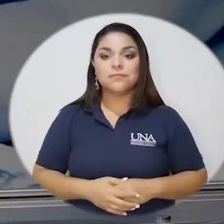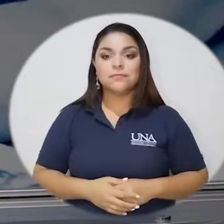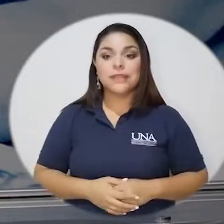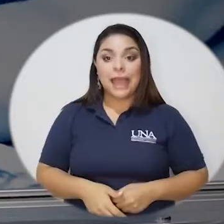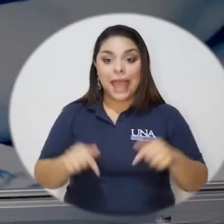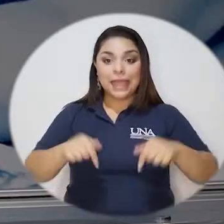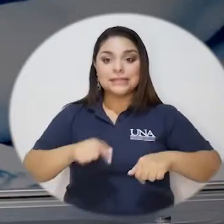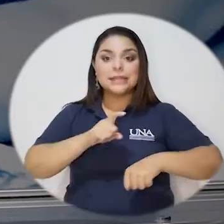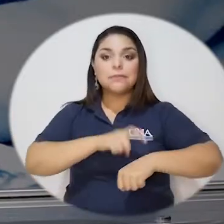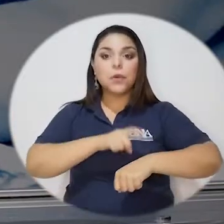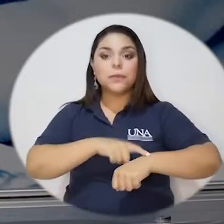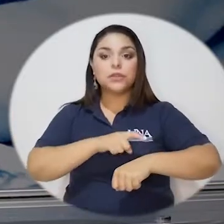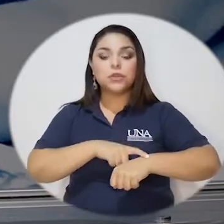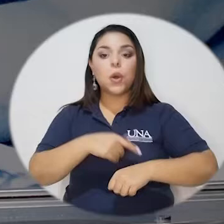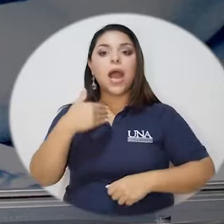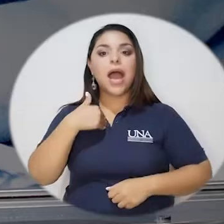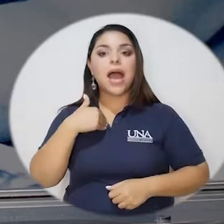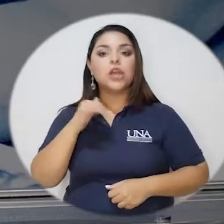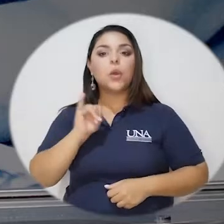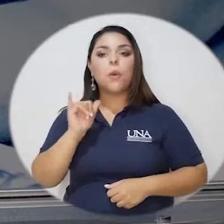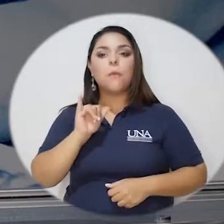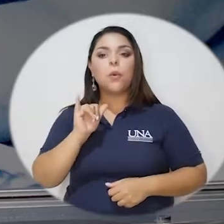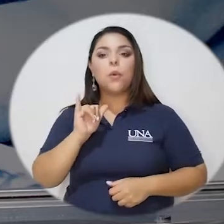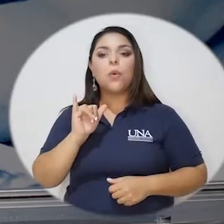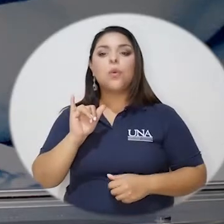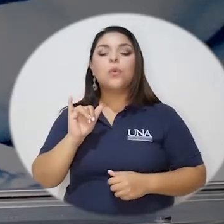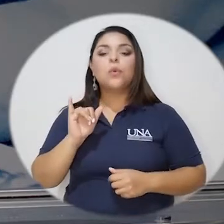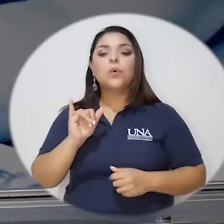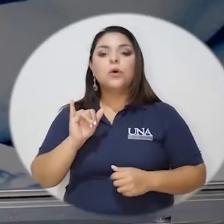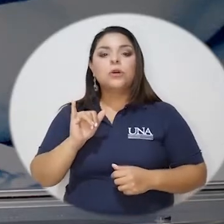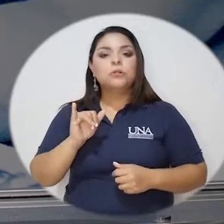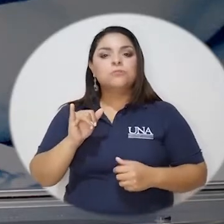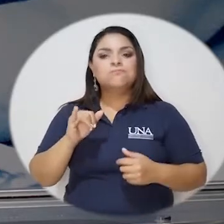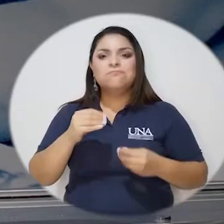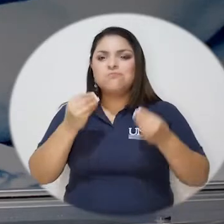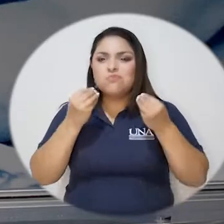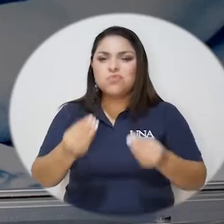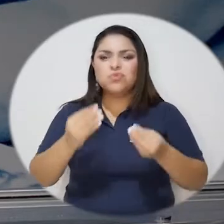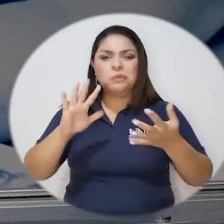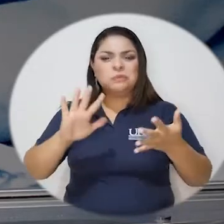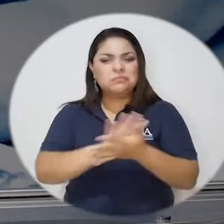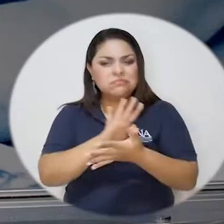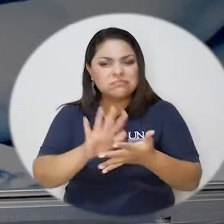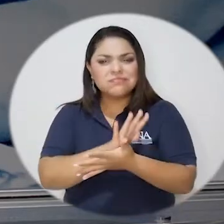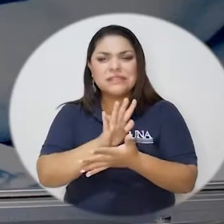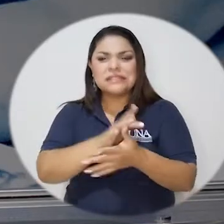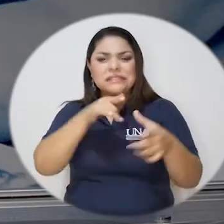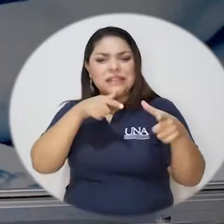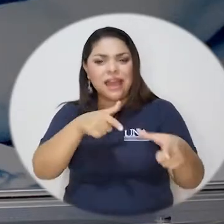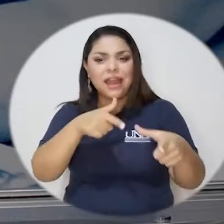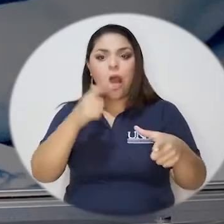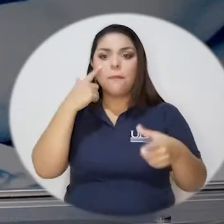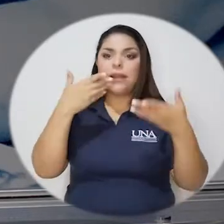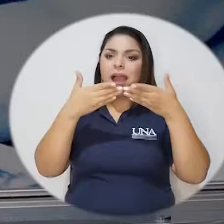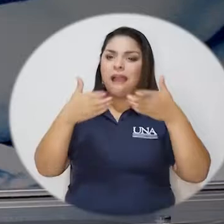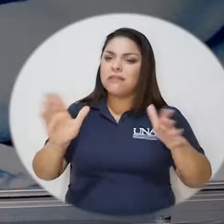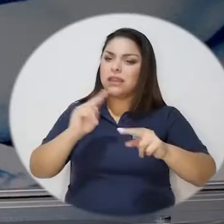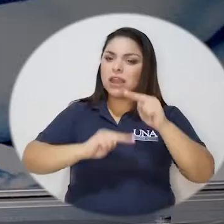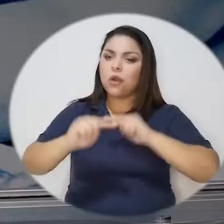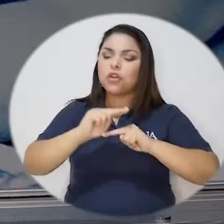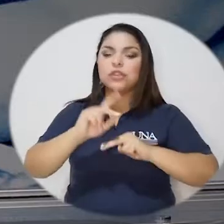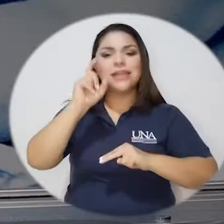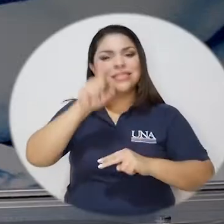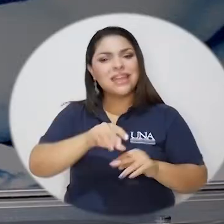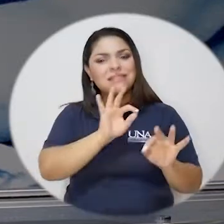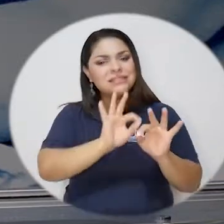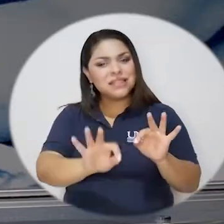En este momento existe un abuso con la cantidad de trámites que hay que hacer para poder abrir un negocio.